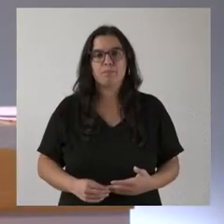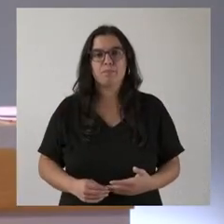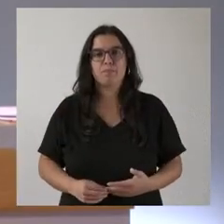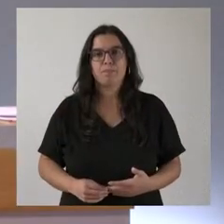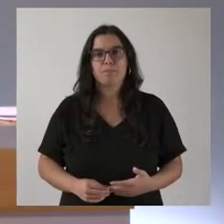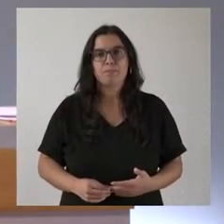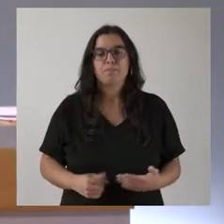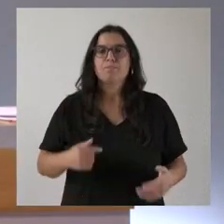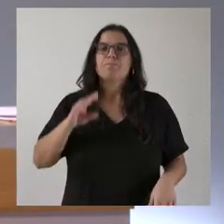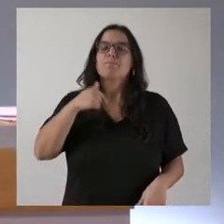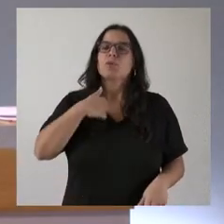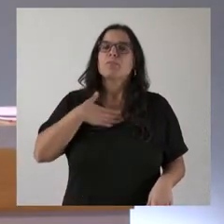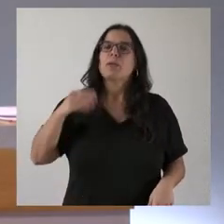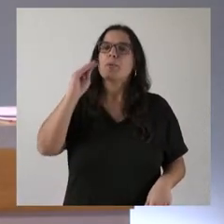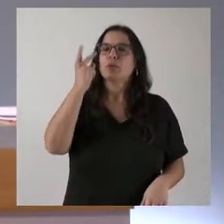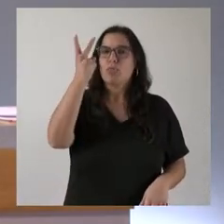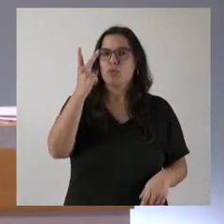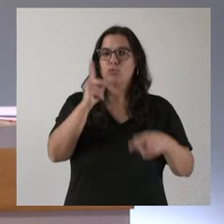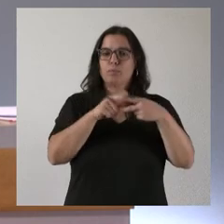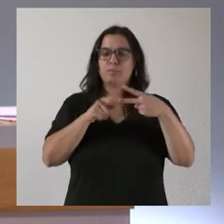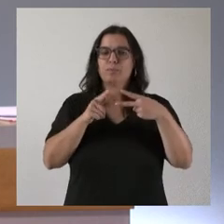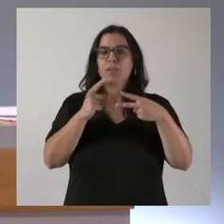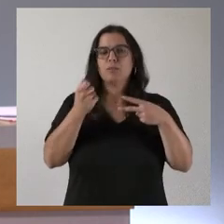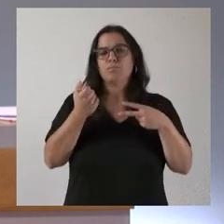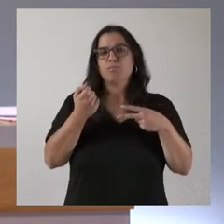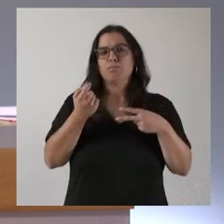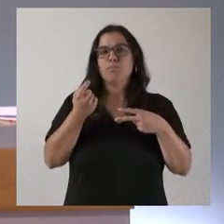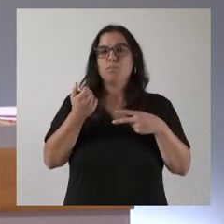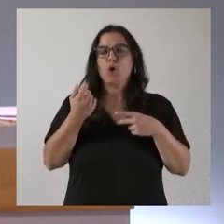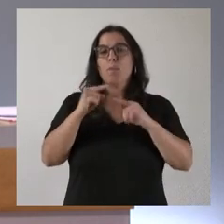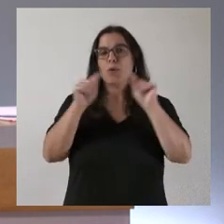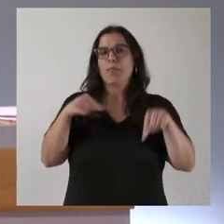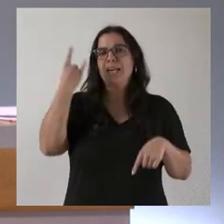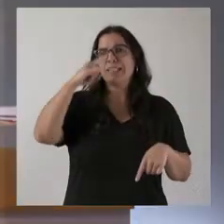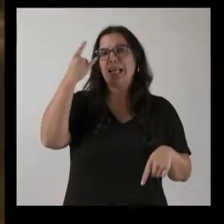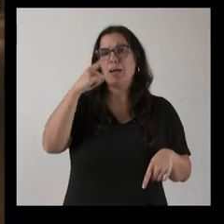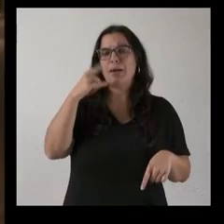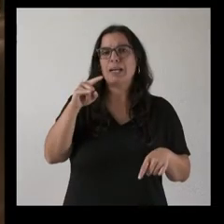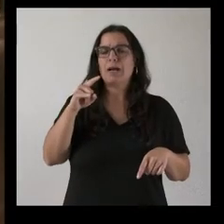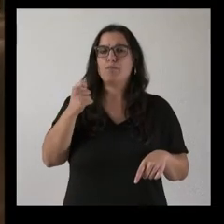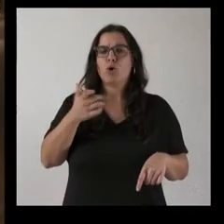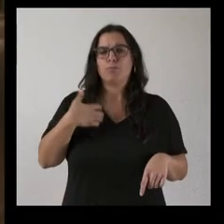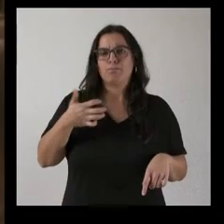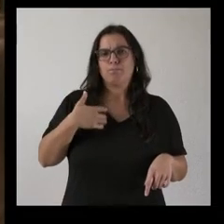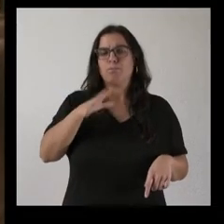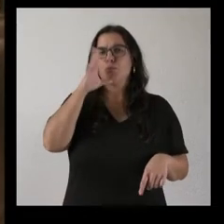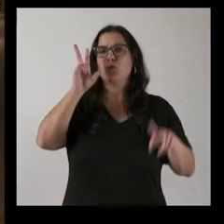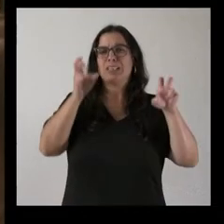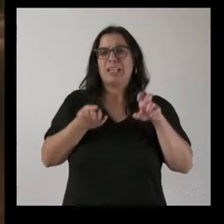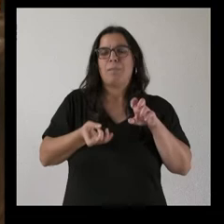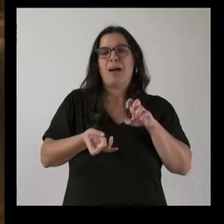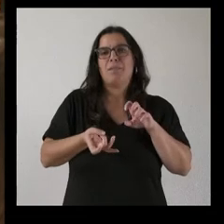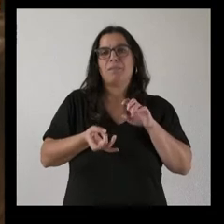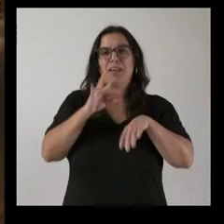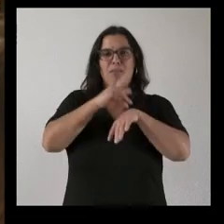Sí yo quería preguntarle dos cuestiones ha surgido cierto malestar en la provincia de Salamanca con el foco de lengua azul los ganaderos